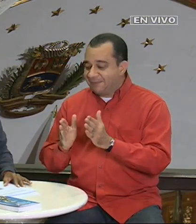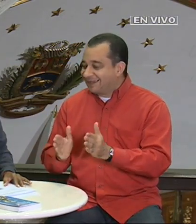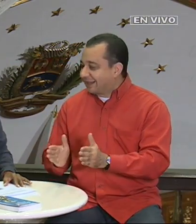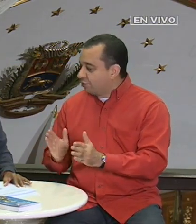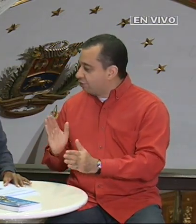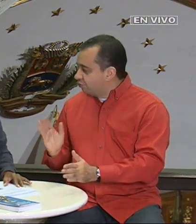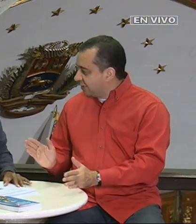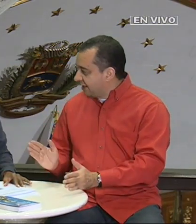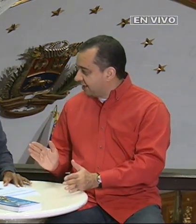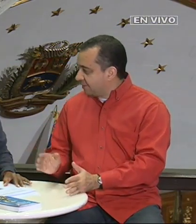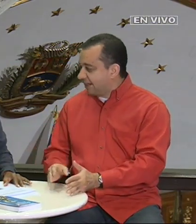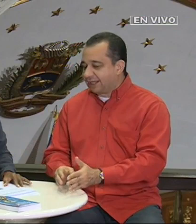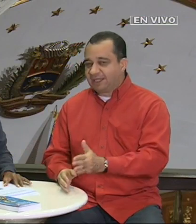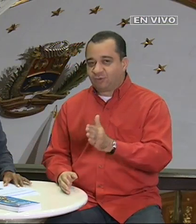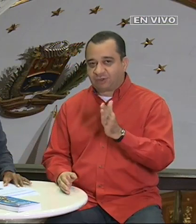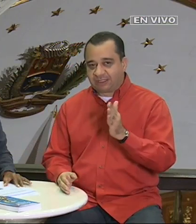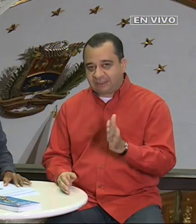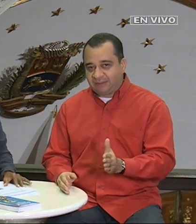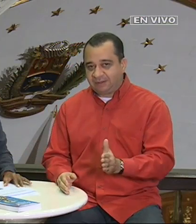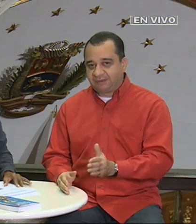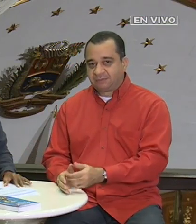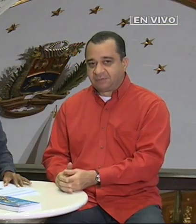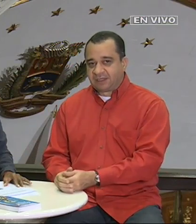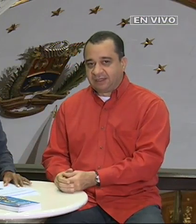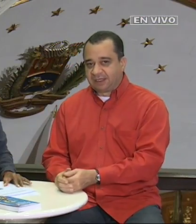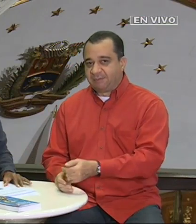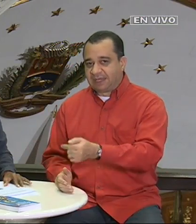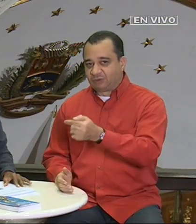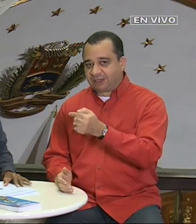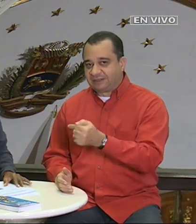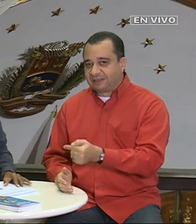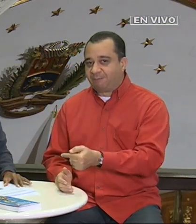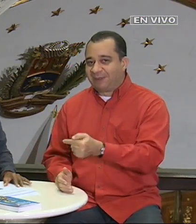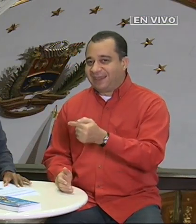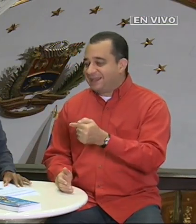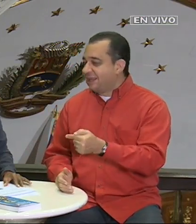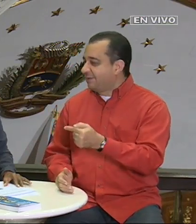es más que contundente, es más que demostrativa de